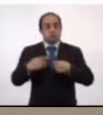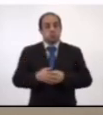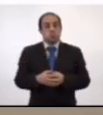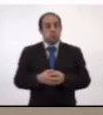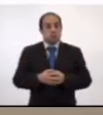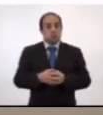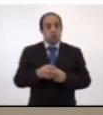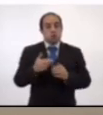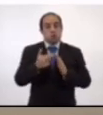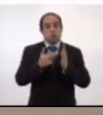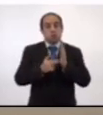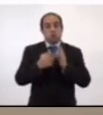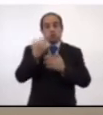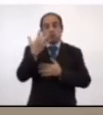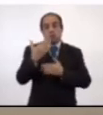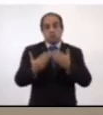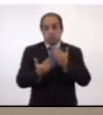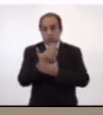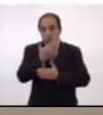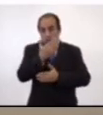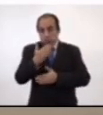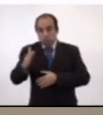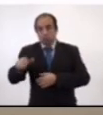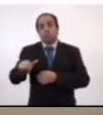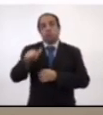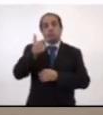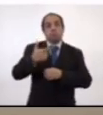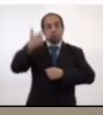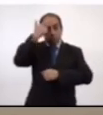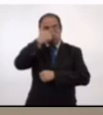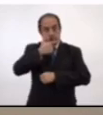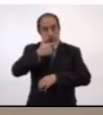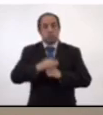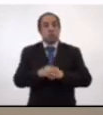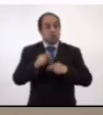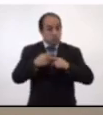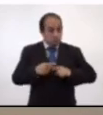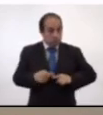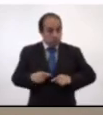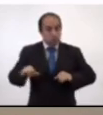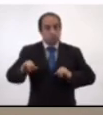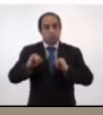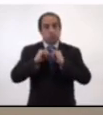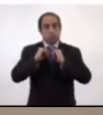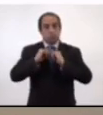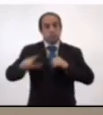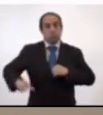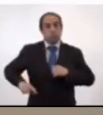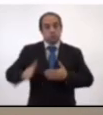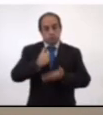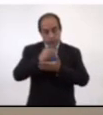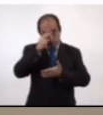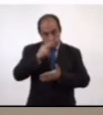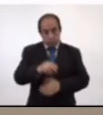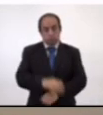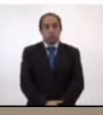de la mañana, poco antes de las 5 de la mañana, hasta las 12 de la noche de las diversas instituciones del Gobierno de la Ciudad de